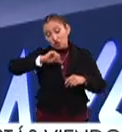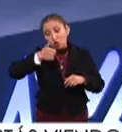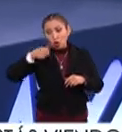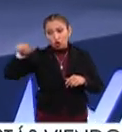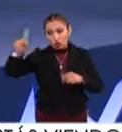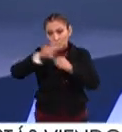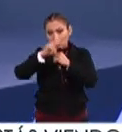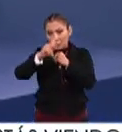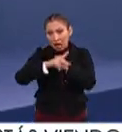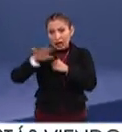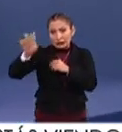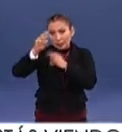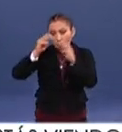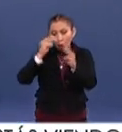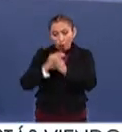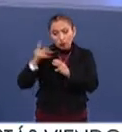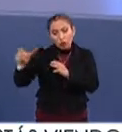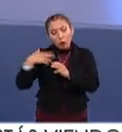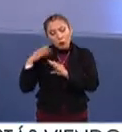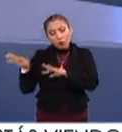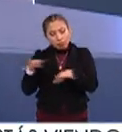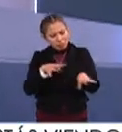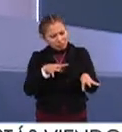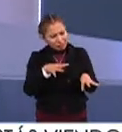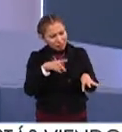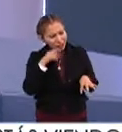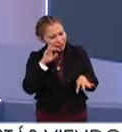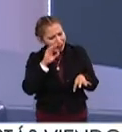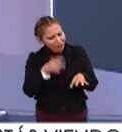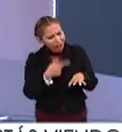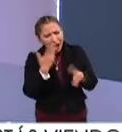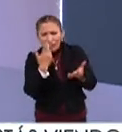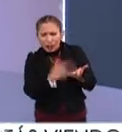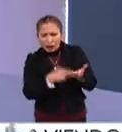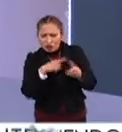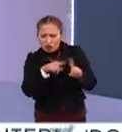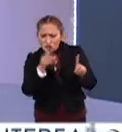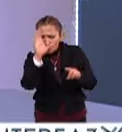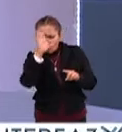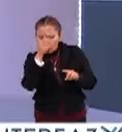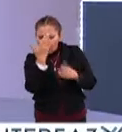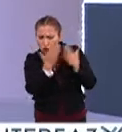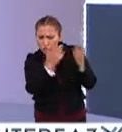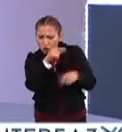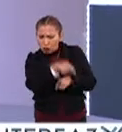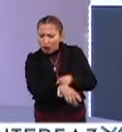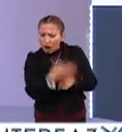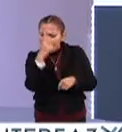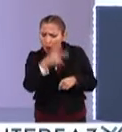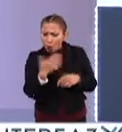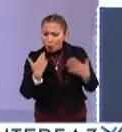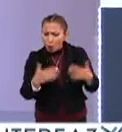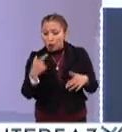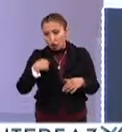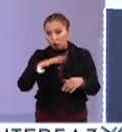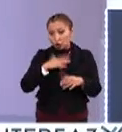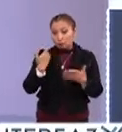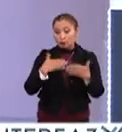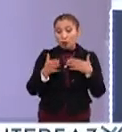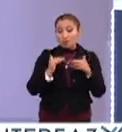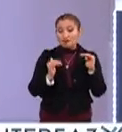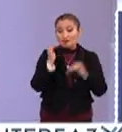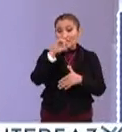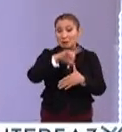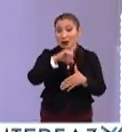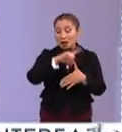países del mundo estén volteando a ver el modelo intercultural de México. Yo les quiero decir que nosotros llevamos la vanguardia en